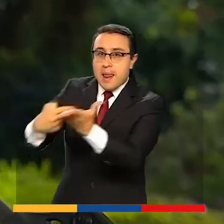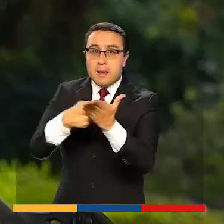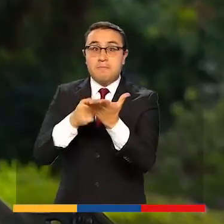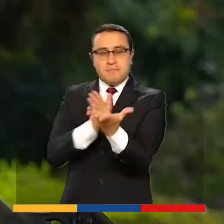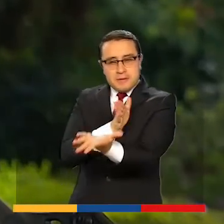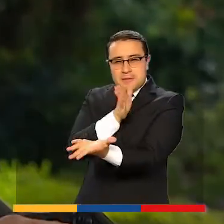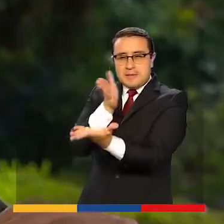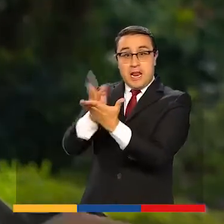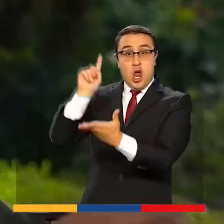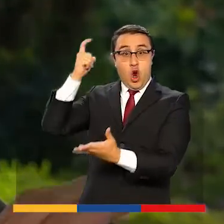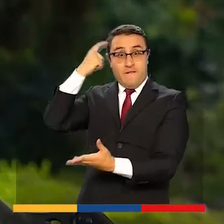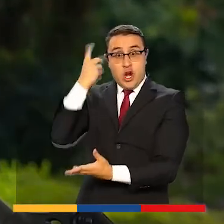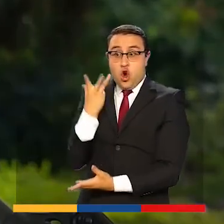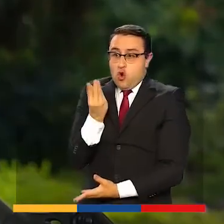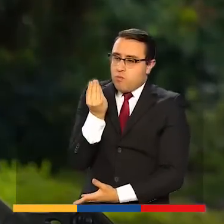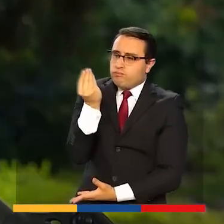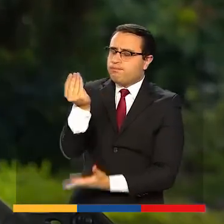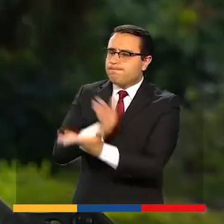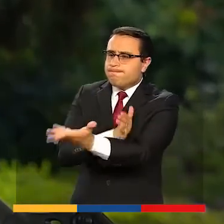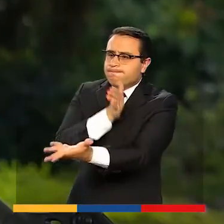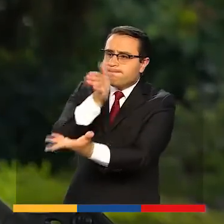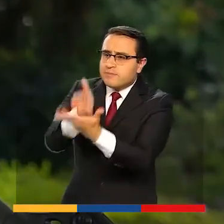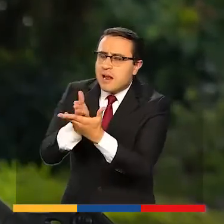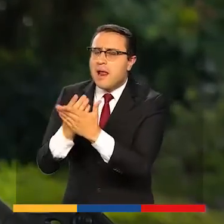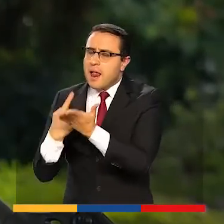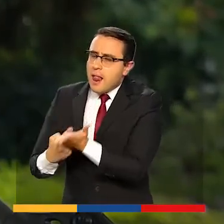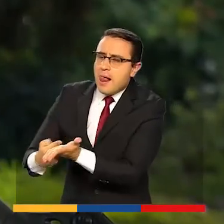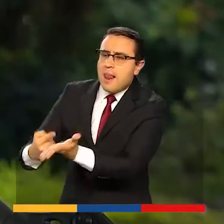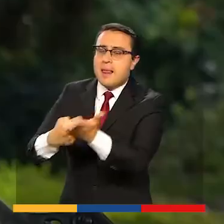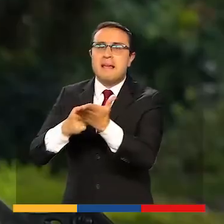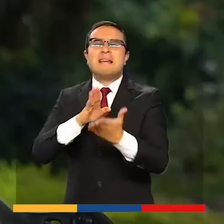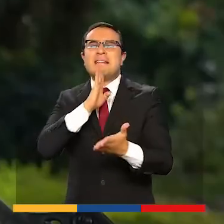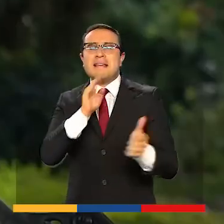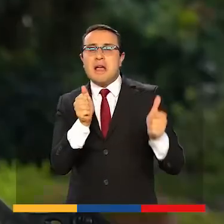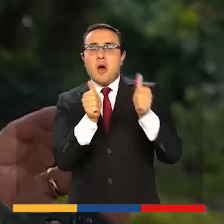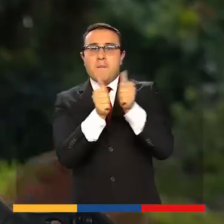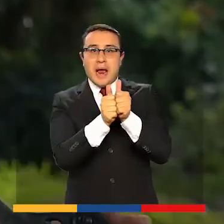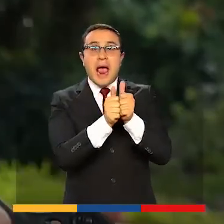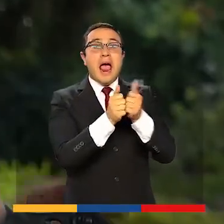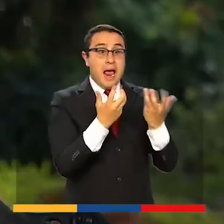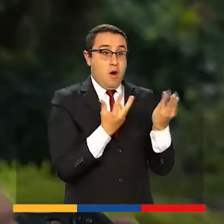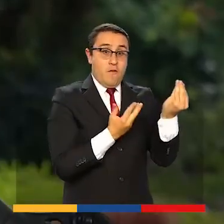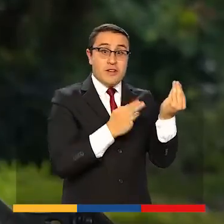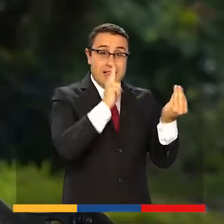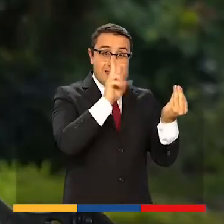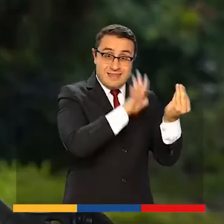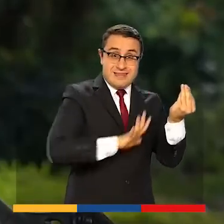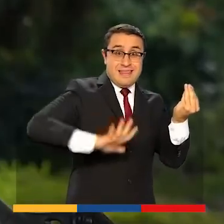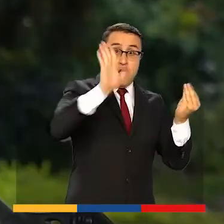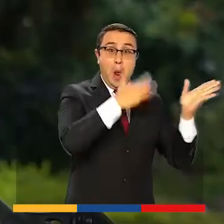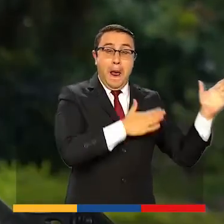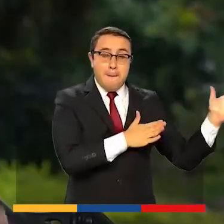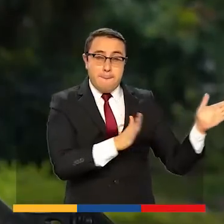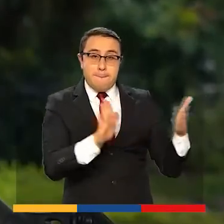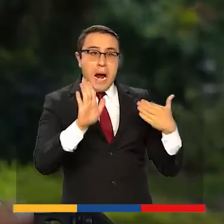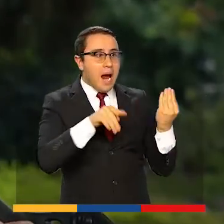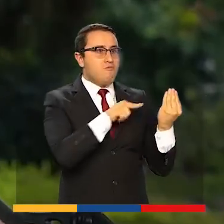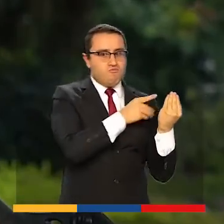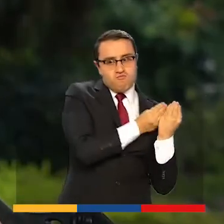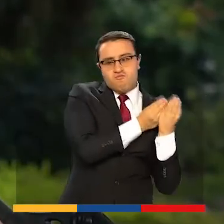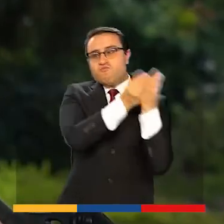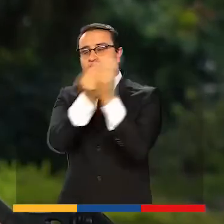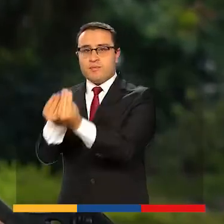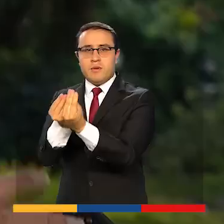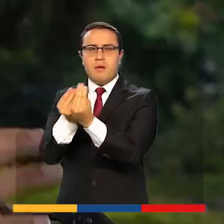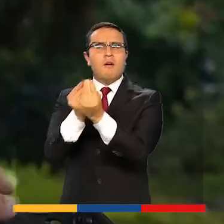una metodología definida por el Departamento de Planeación Nacional para que sea eficaz,